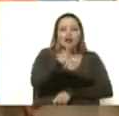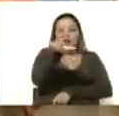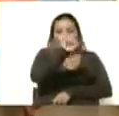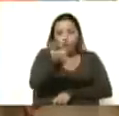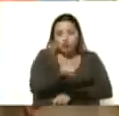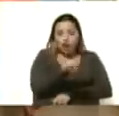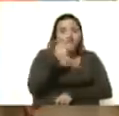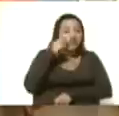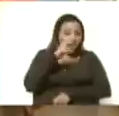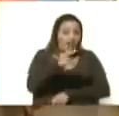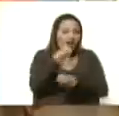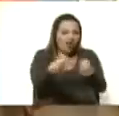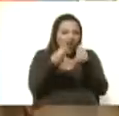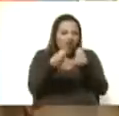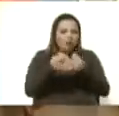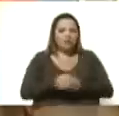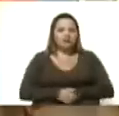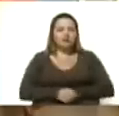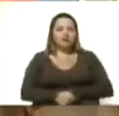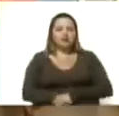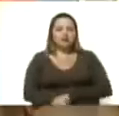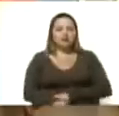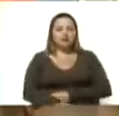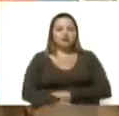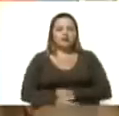personas. Hilaron la misma